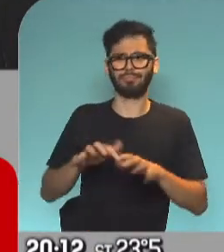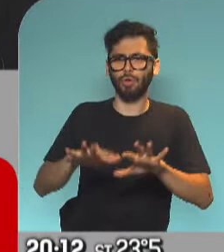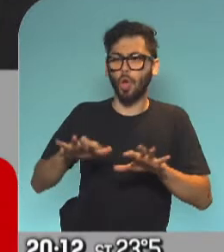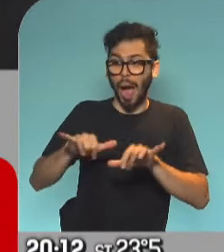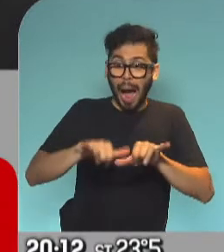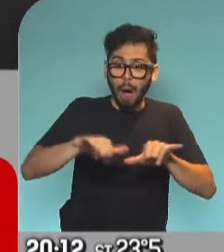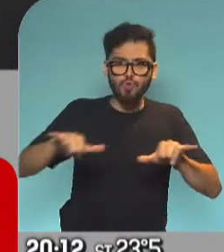aéreo y todo su transporte